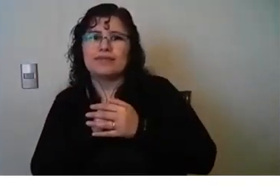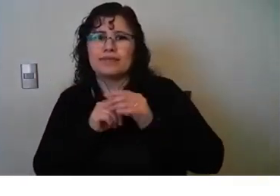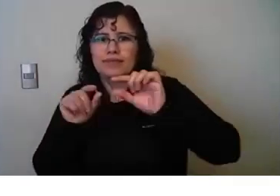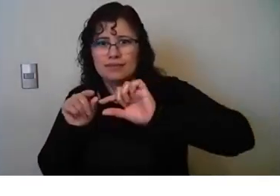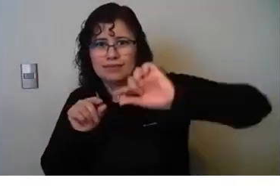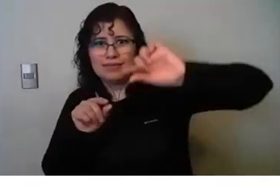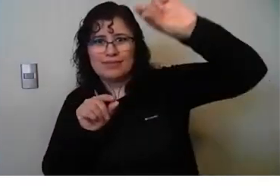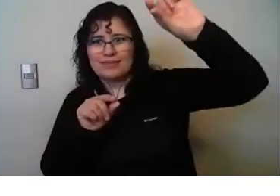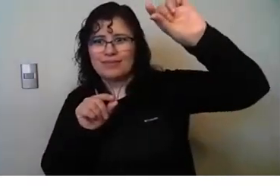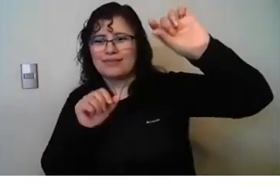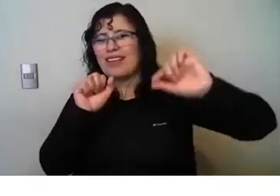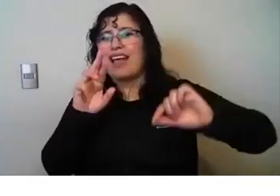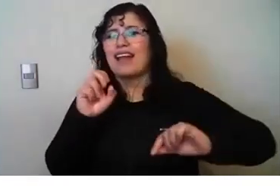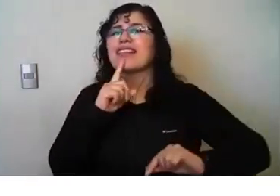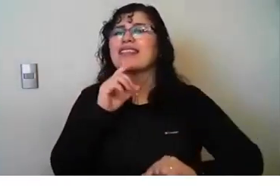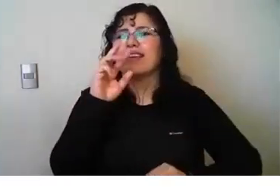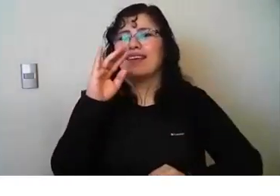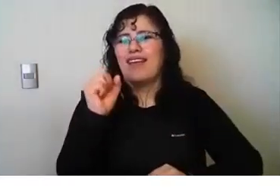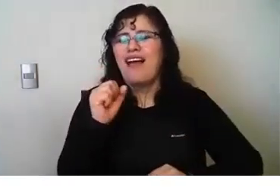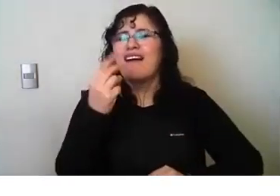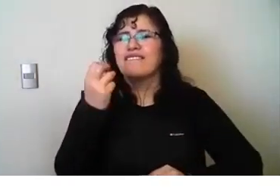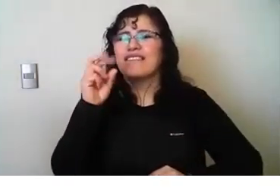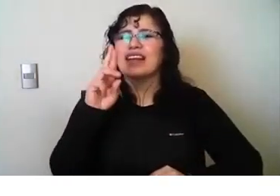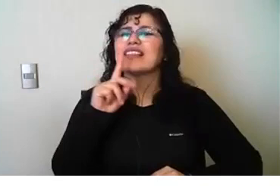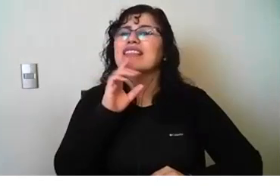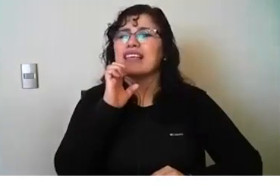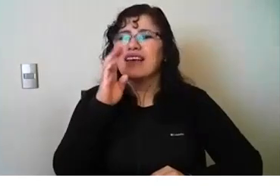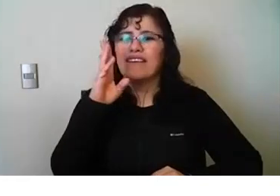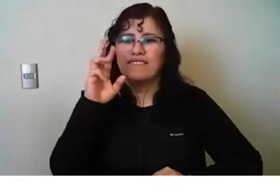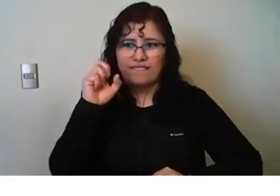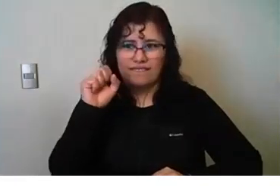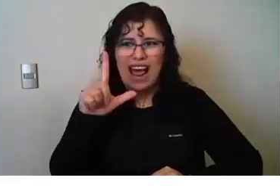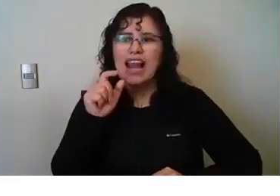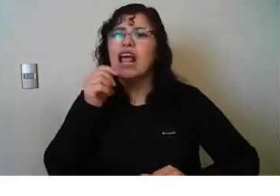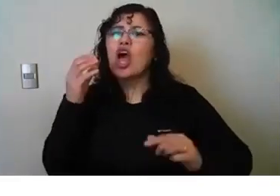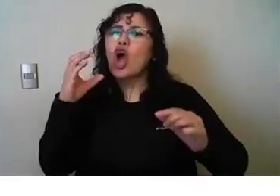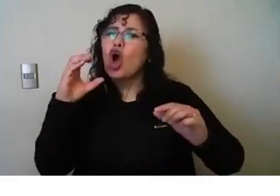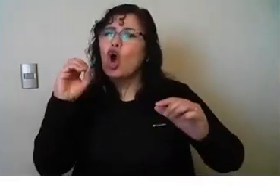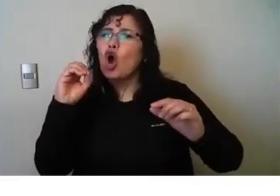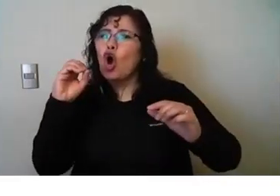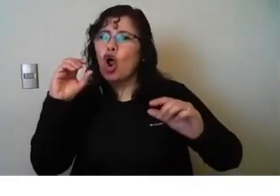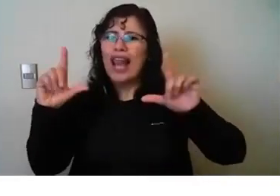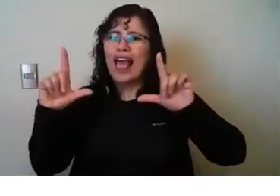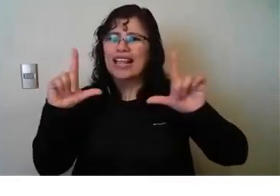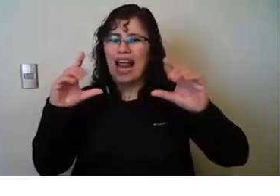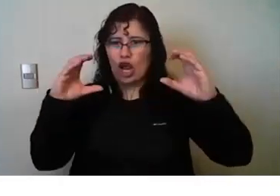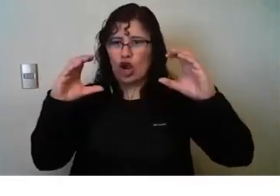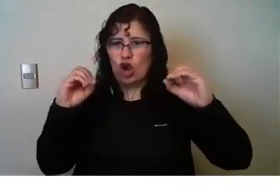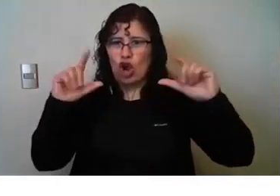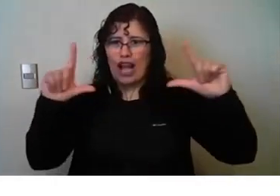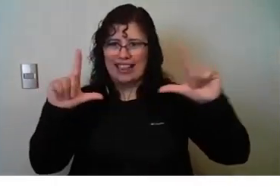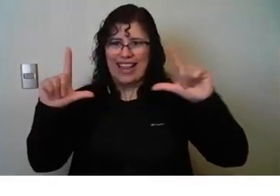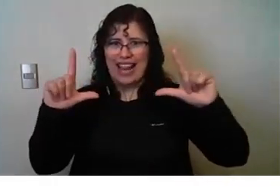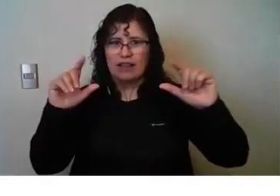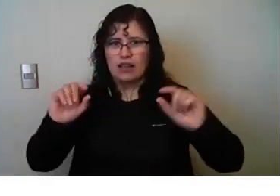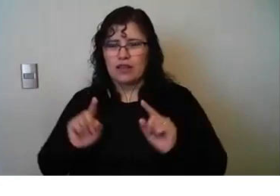arteria vertebral a través de colaterales, ¿cierto? Estas son colaterales y que van a irrigar